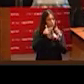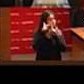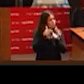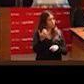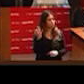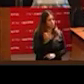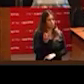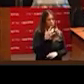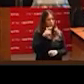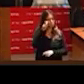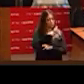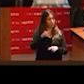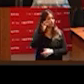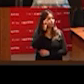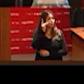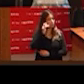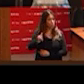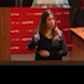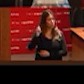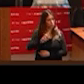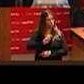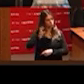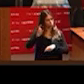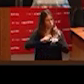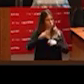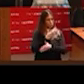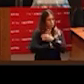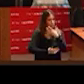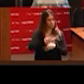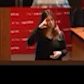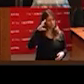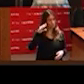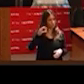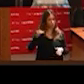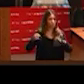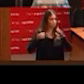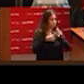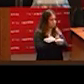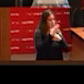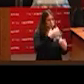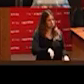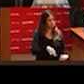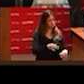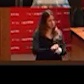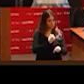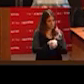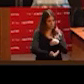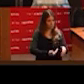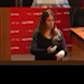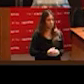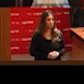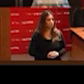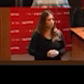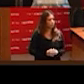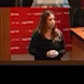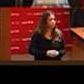incorporación de personas con síndrome de down y otros tipo de discapacidad intelectual al entorno normalizado de trabajo como